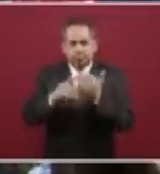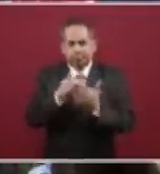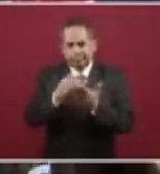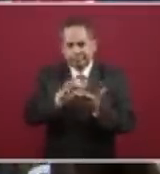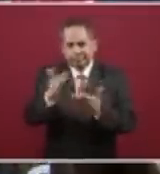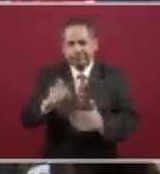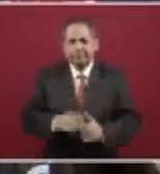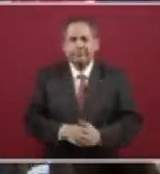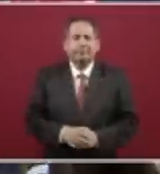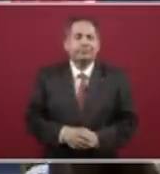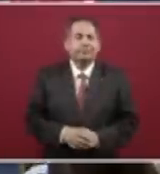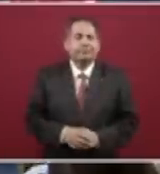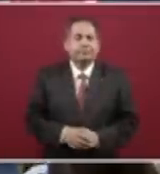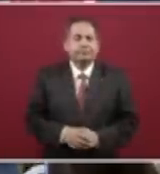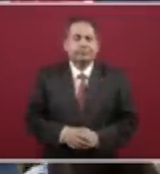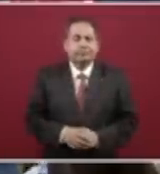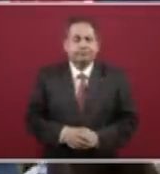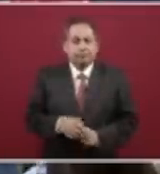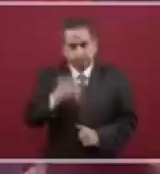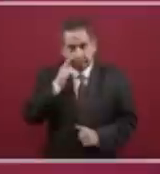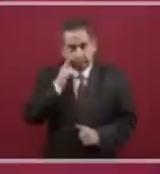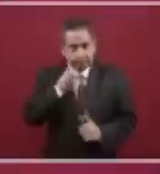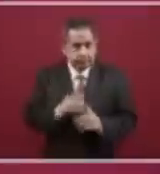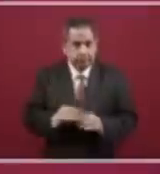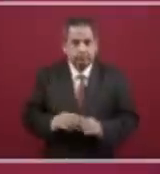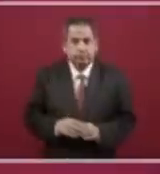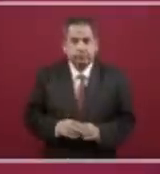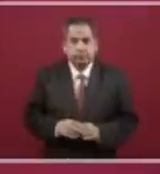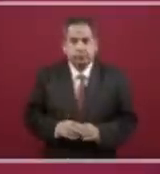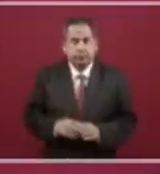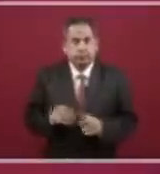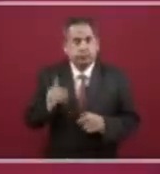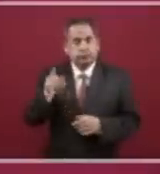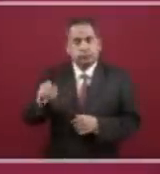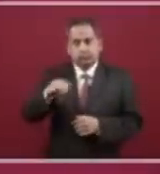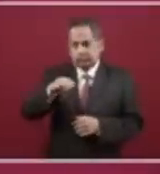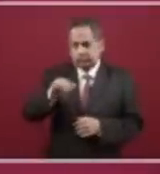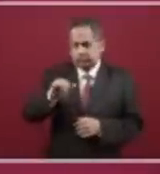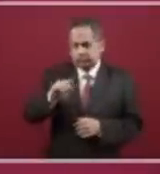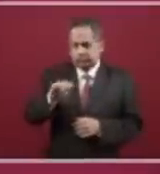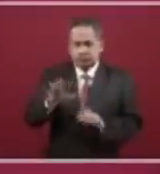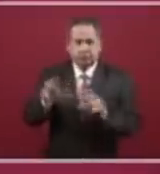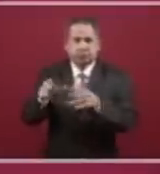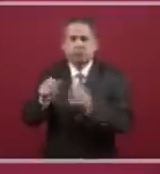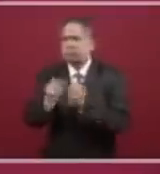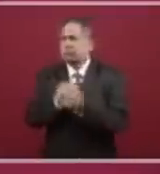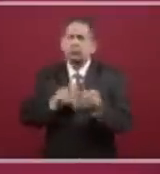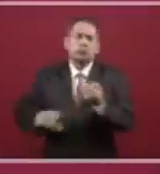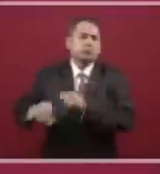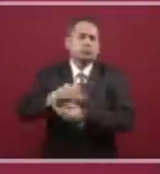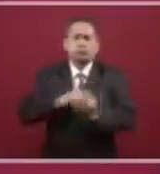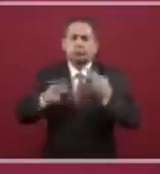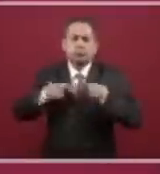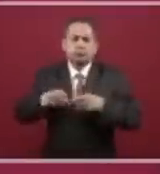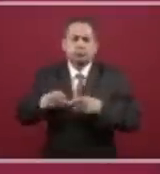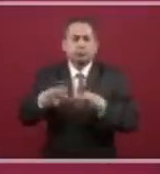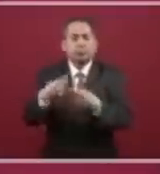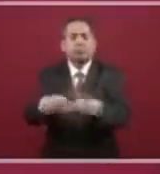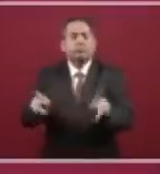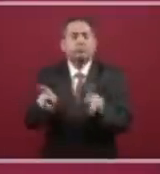si usted mira la reunión en minatitlán es con todo el pueblo es en la plaza pública